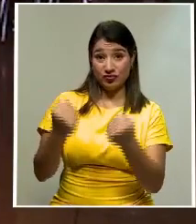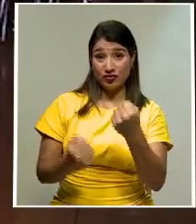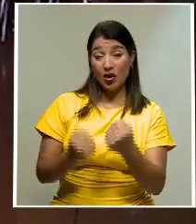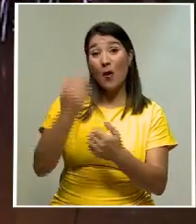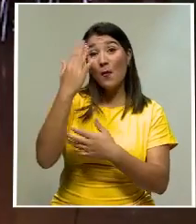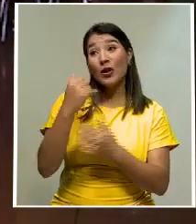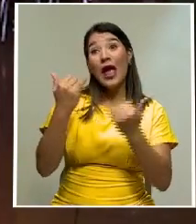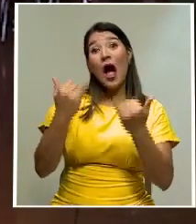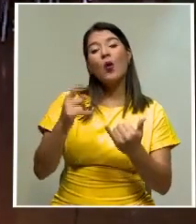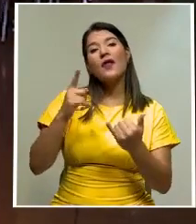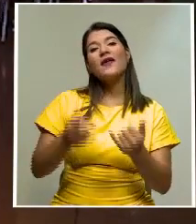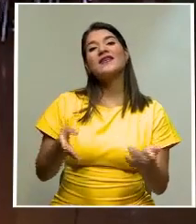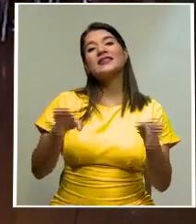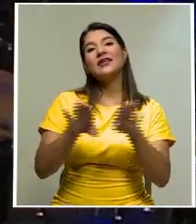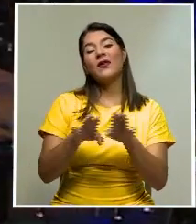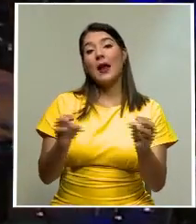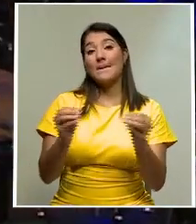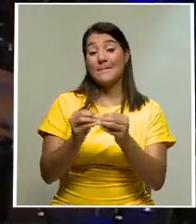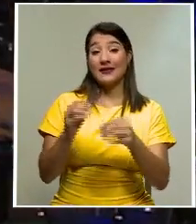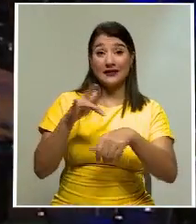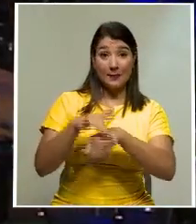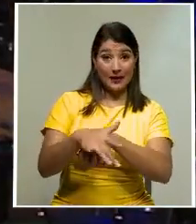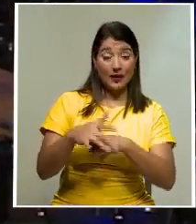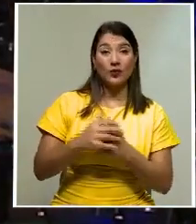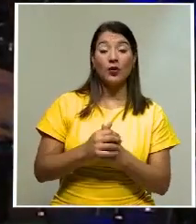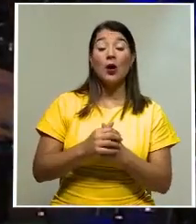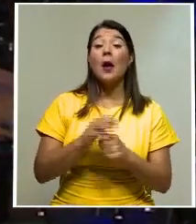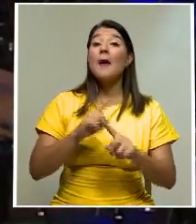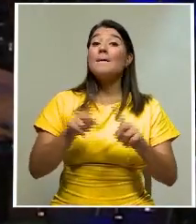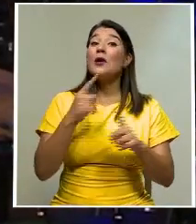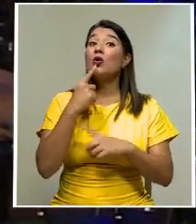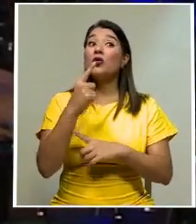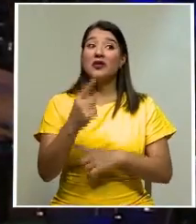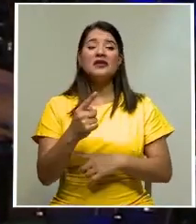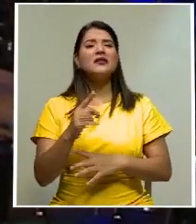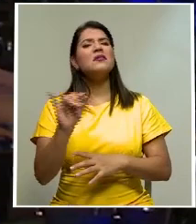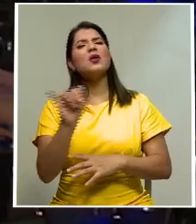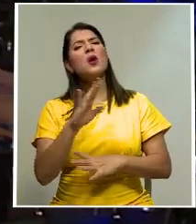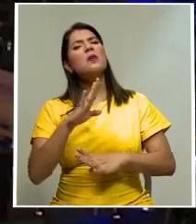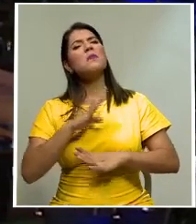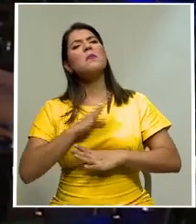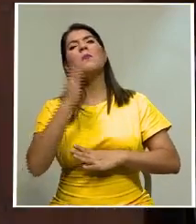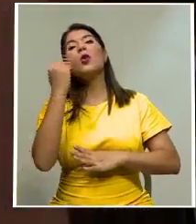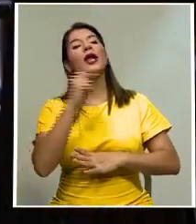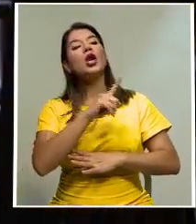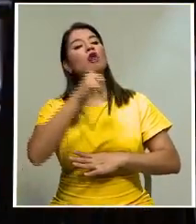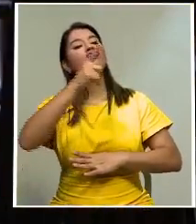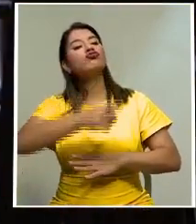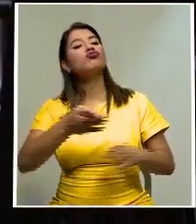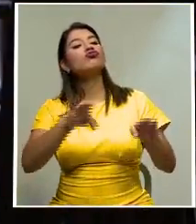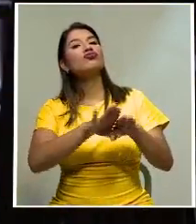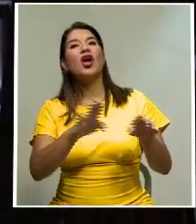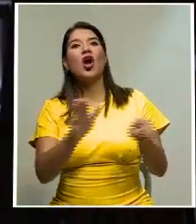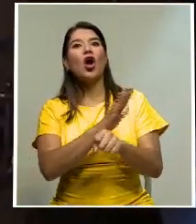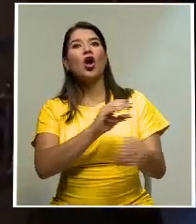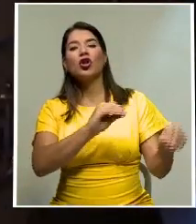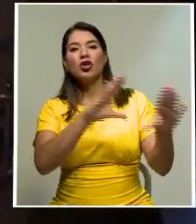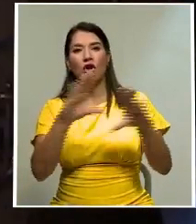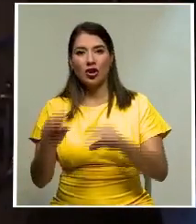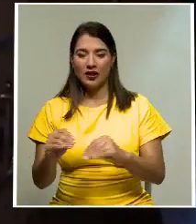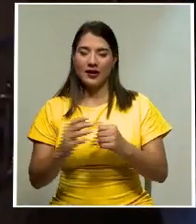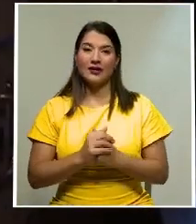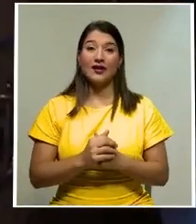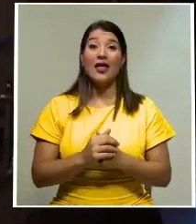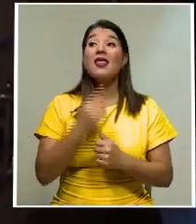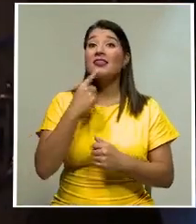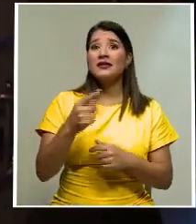será más temprano, pero aseguraron que al no cerrarlos del todo es muy positivo. También aseguran que se han preparado para